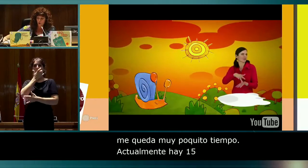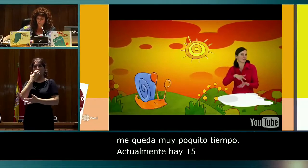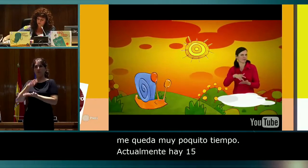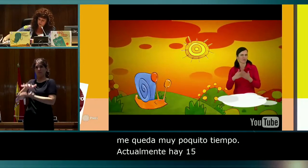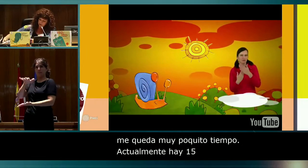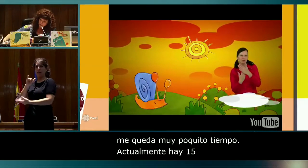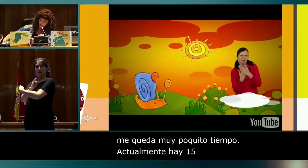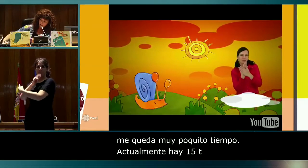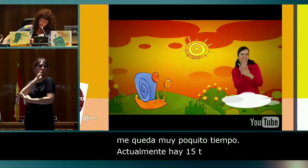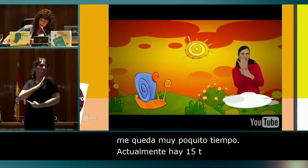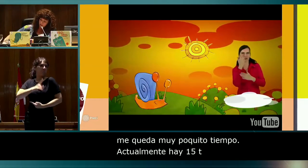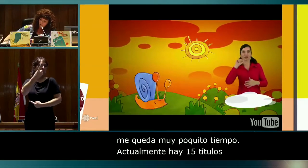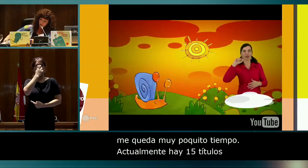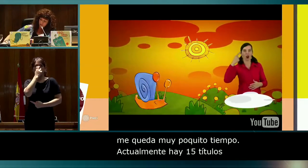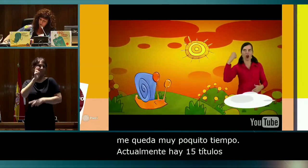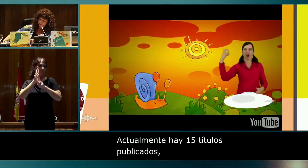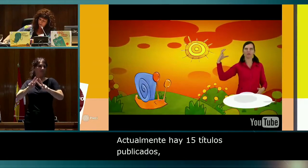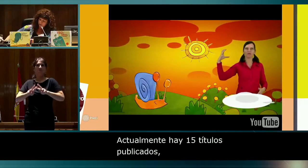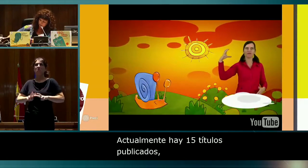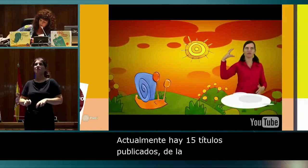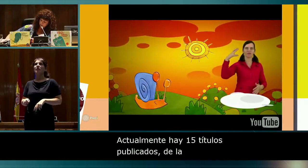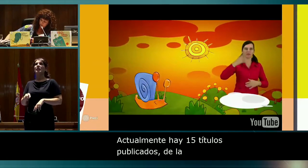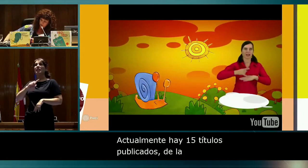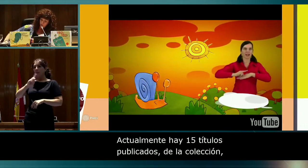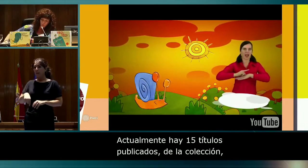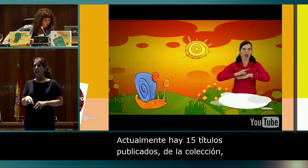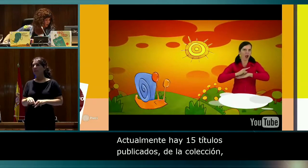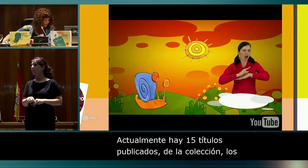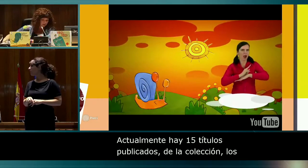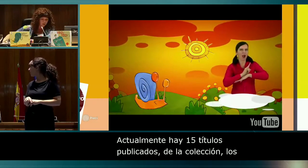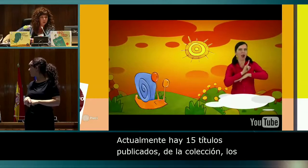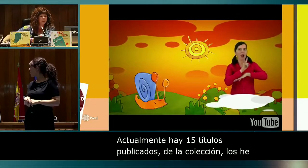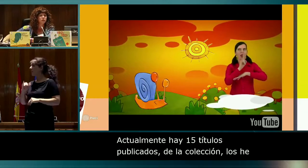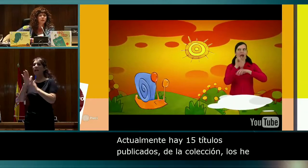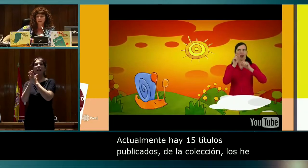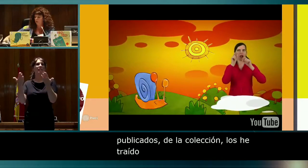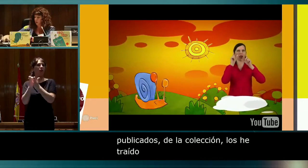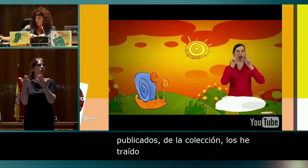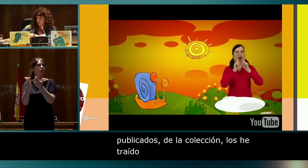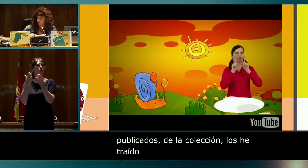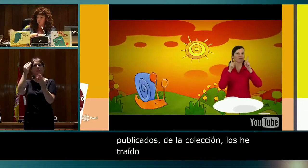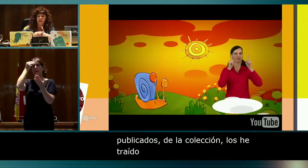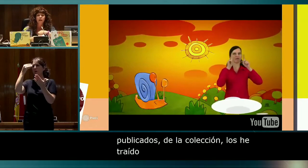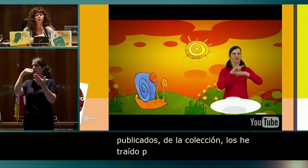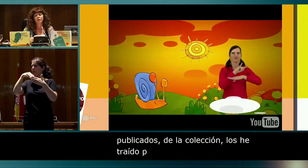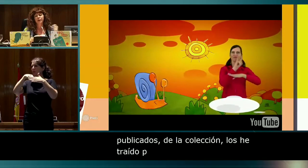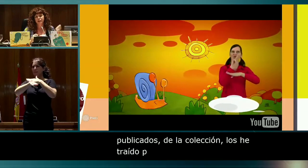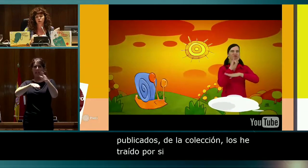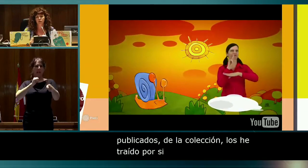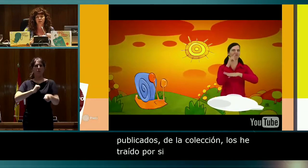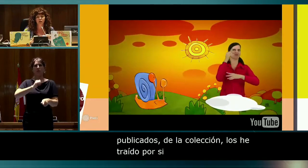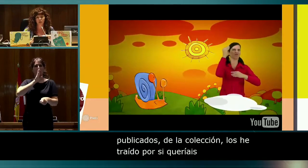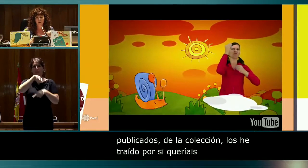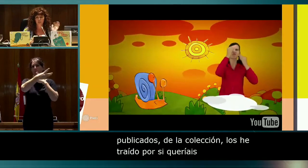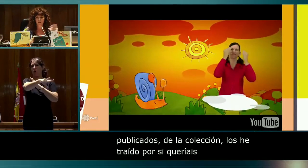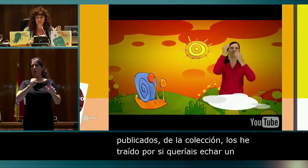un ojo. Y os he traído también unos catálogos que creo que se me han quedado en la bolsa, ahora los cogeré, para que